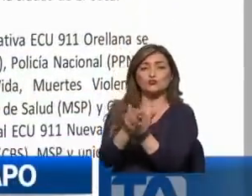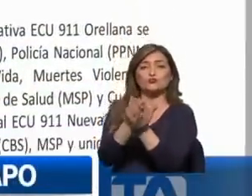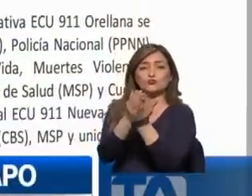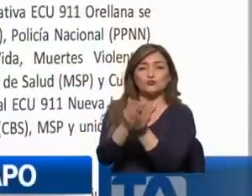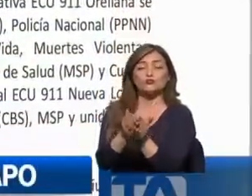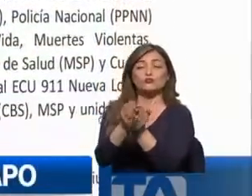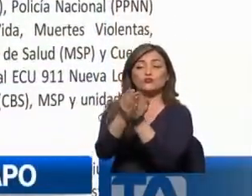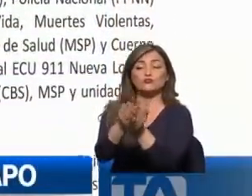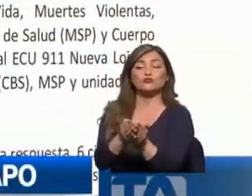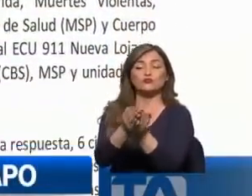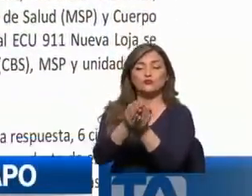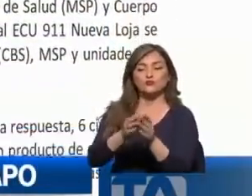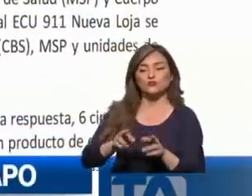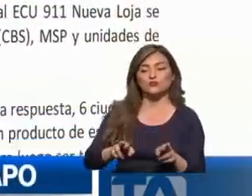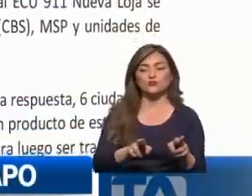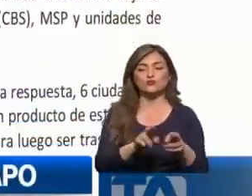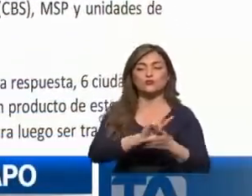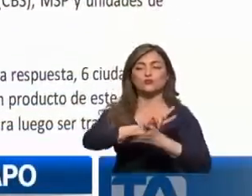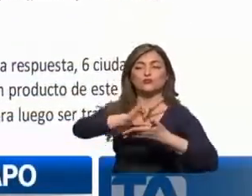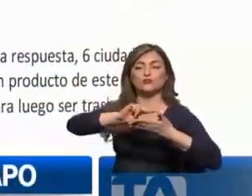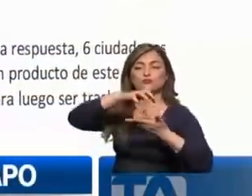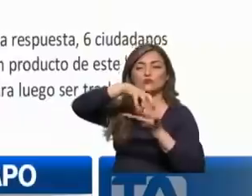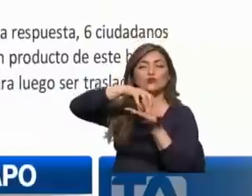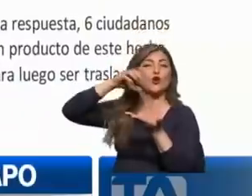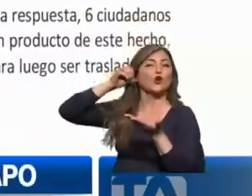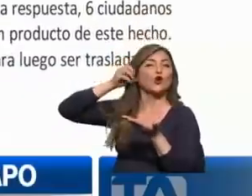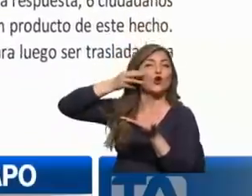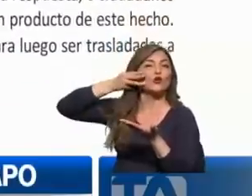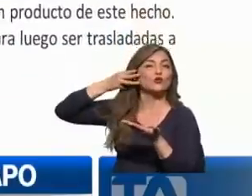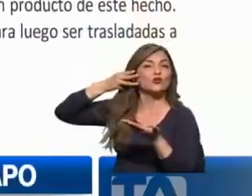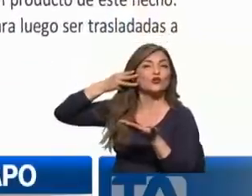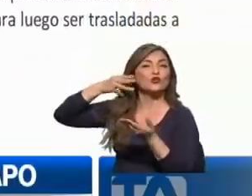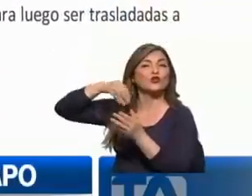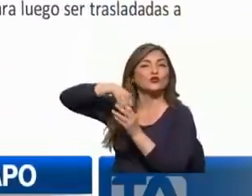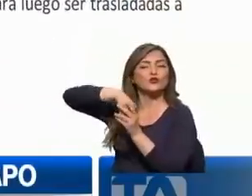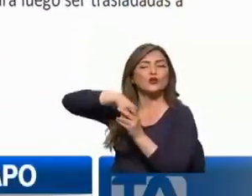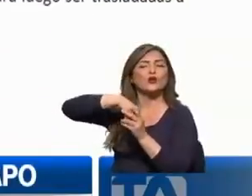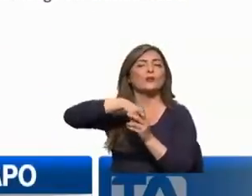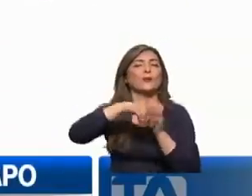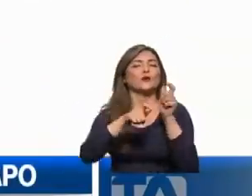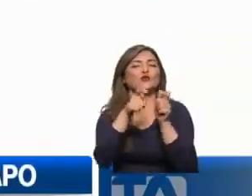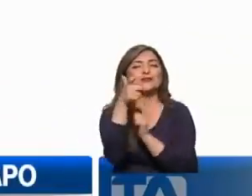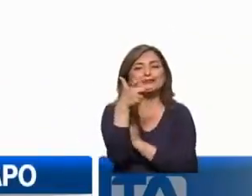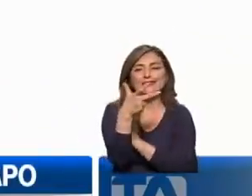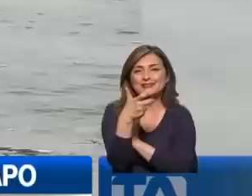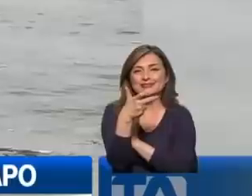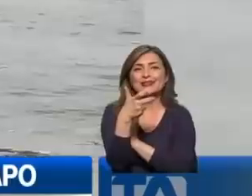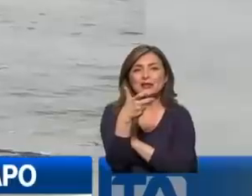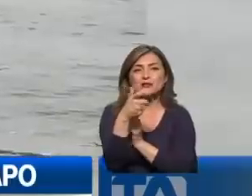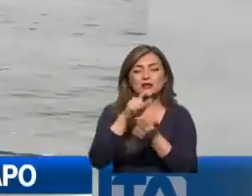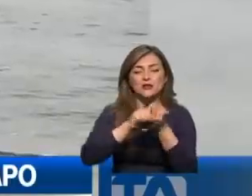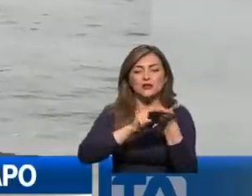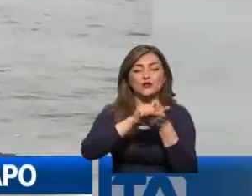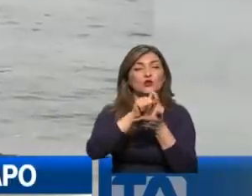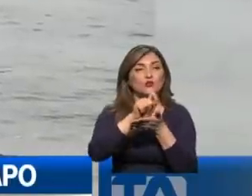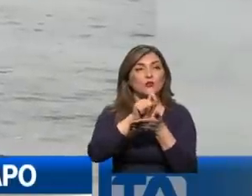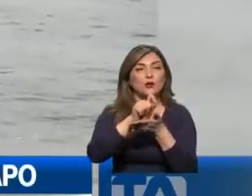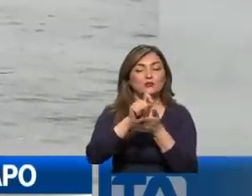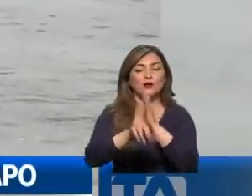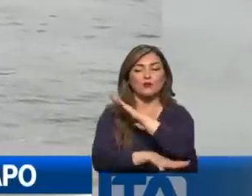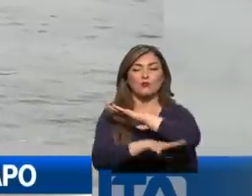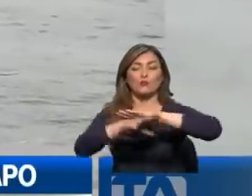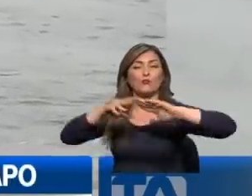cuando navegaba por el río Napo en la provincia de Orellana. A bordo se encontraban 13 pasajeros, contratistas del bloque